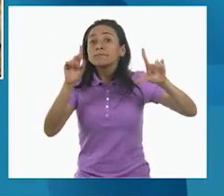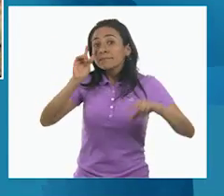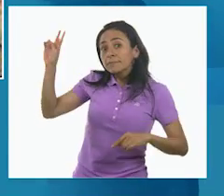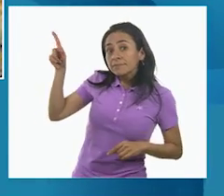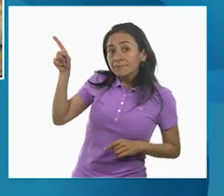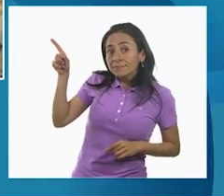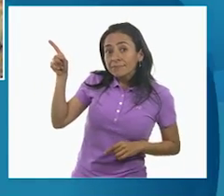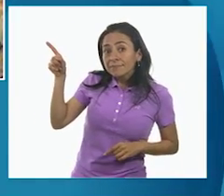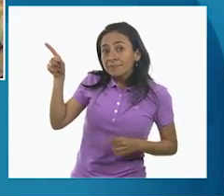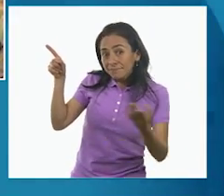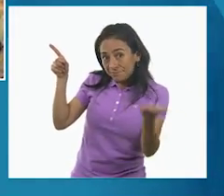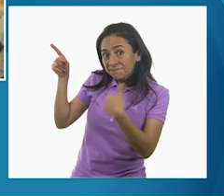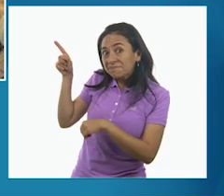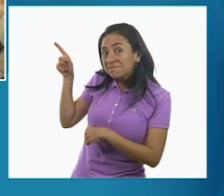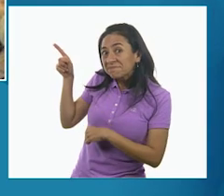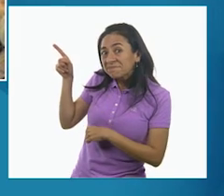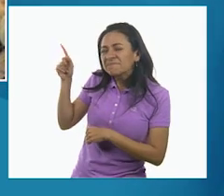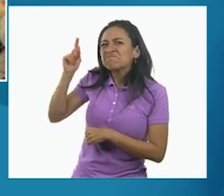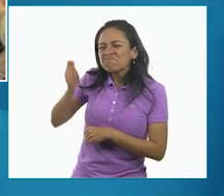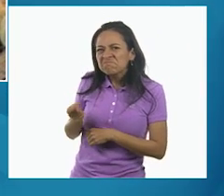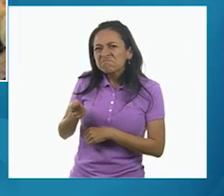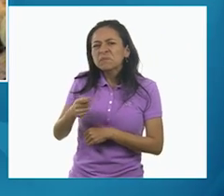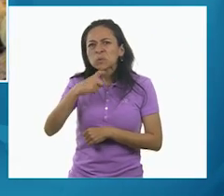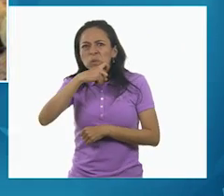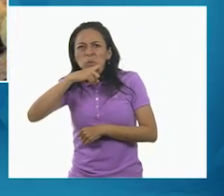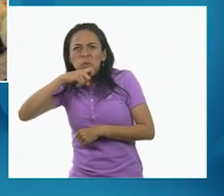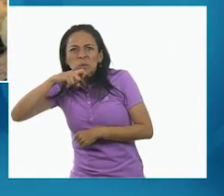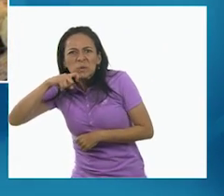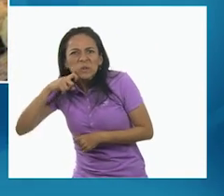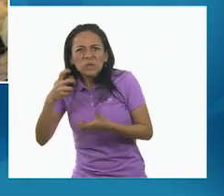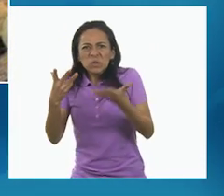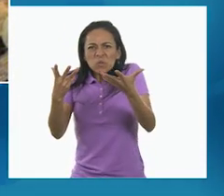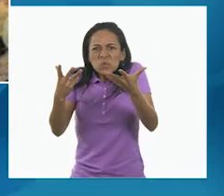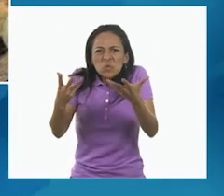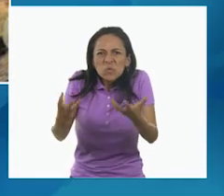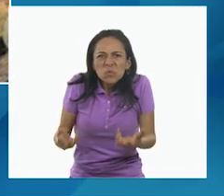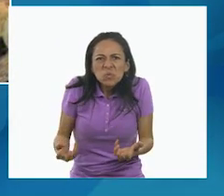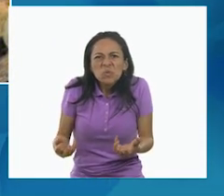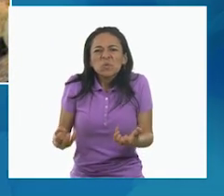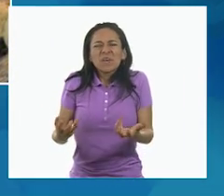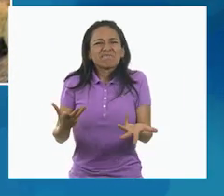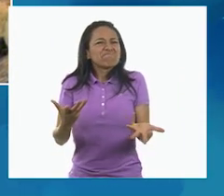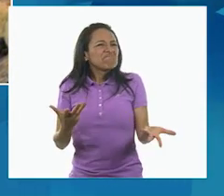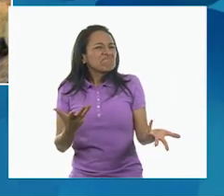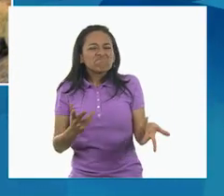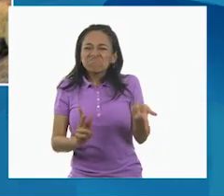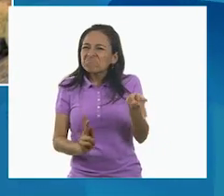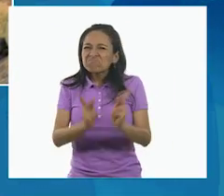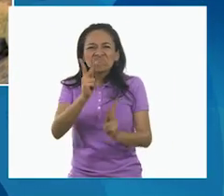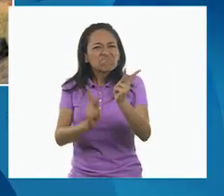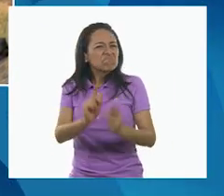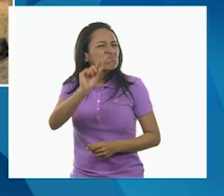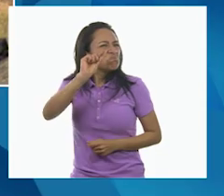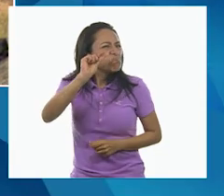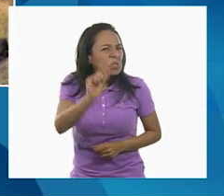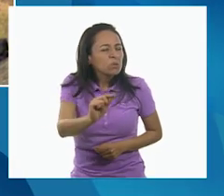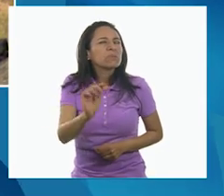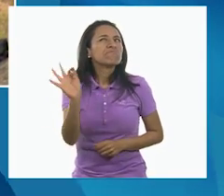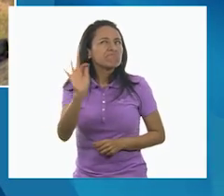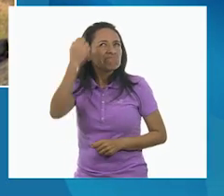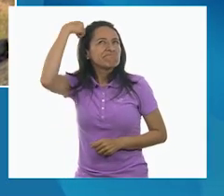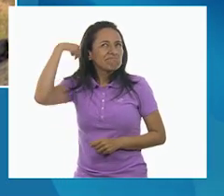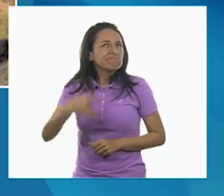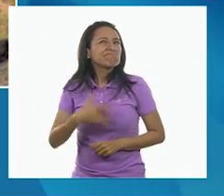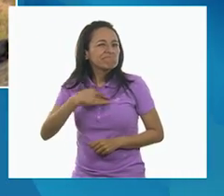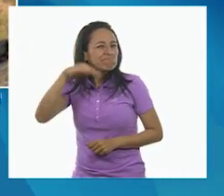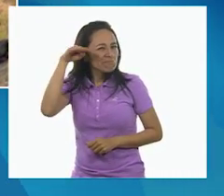lugar seco, árido, poca vegetación, seguramente con pocos animales, con